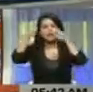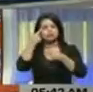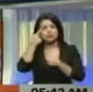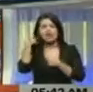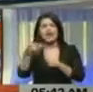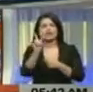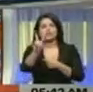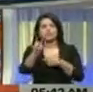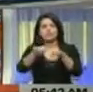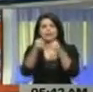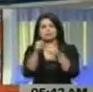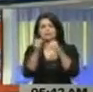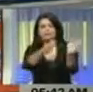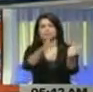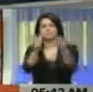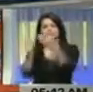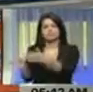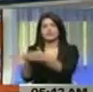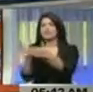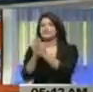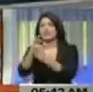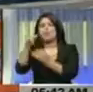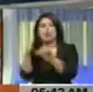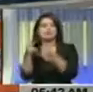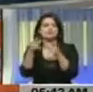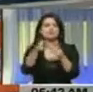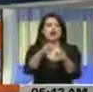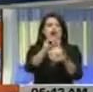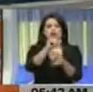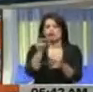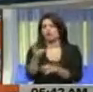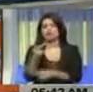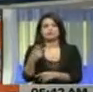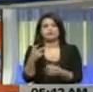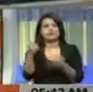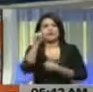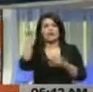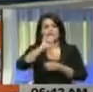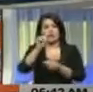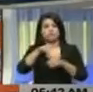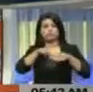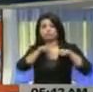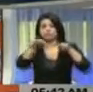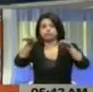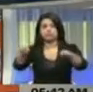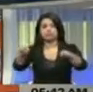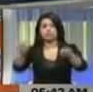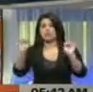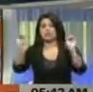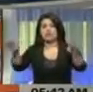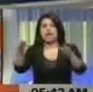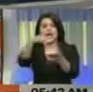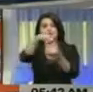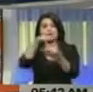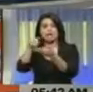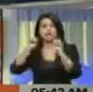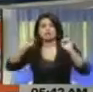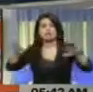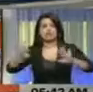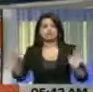panaderías cerca. Una se llama Los Arcos y la otra San Juan. Y le llegan los camiones simultáneamente. Y bajándose los camiones,